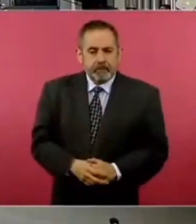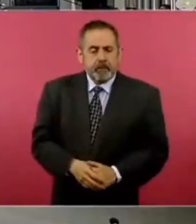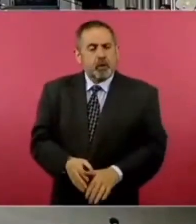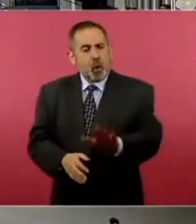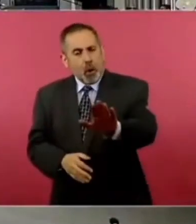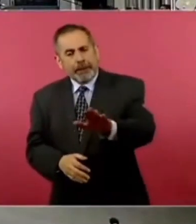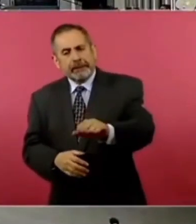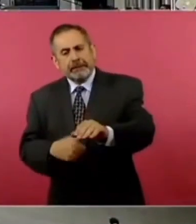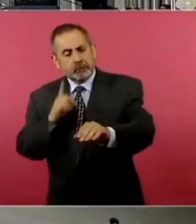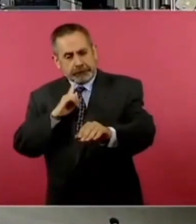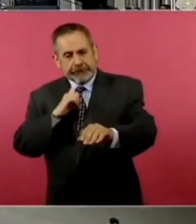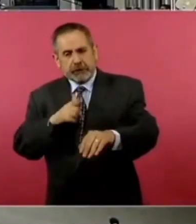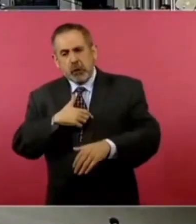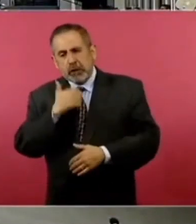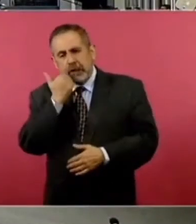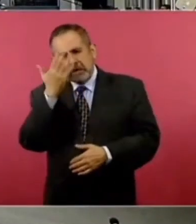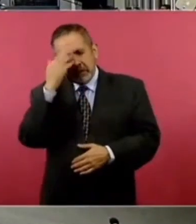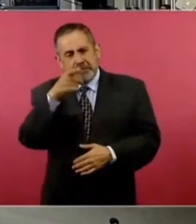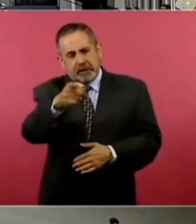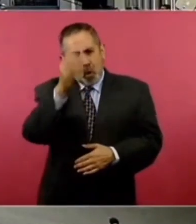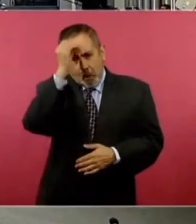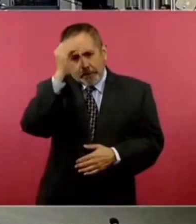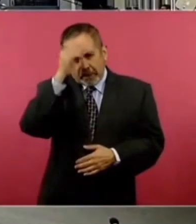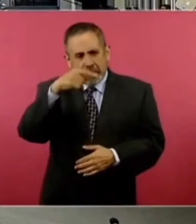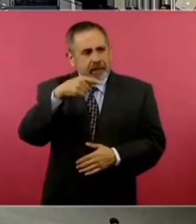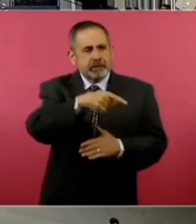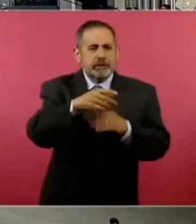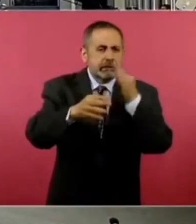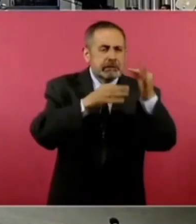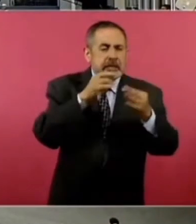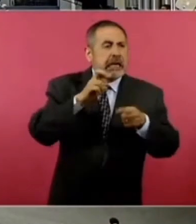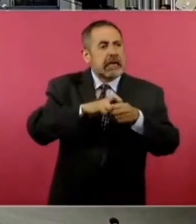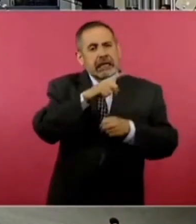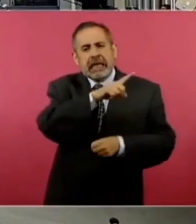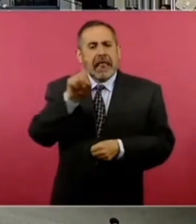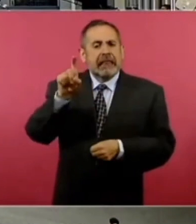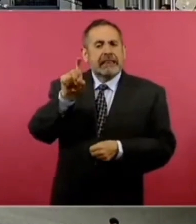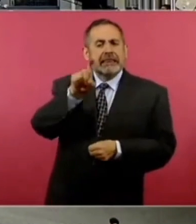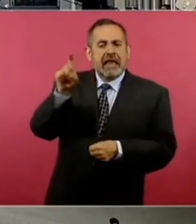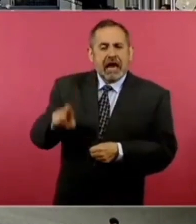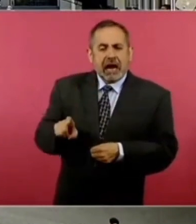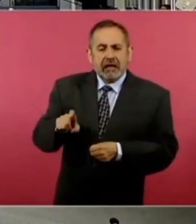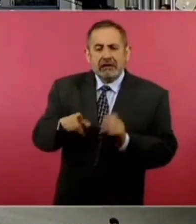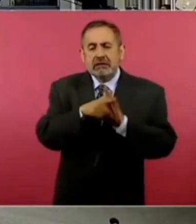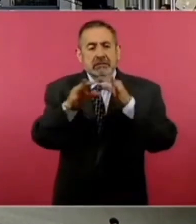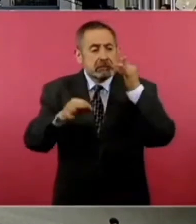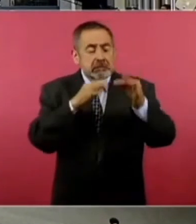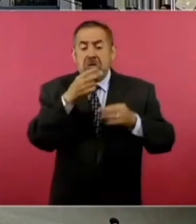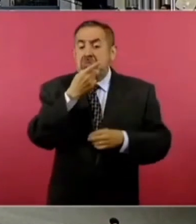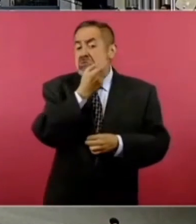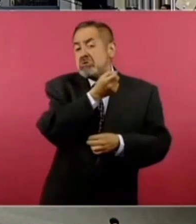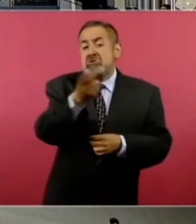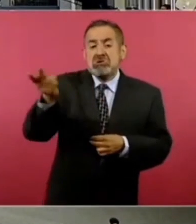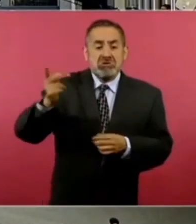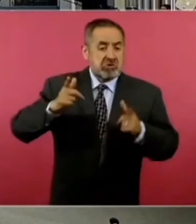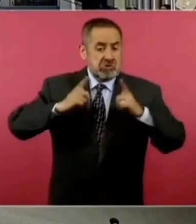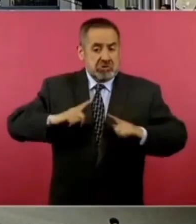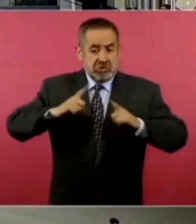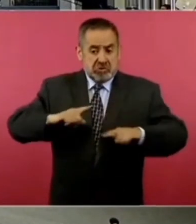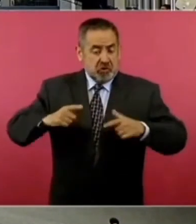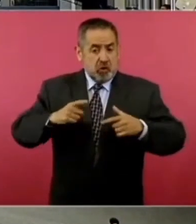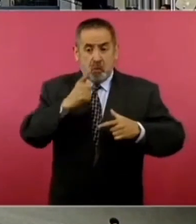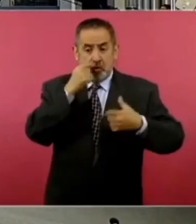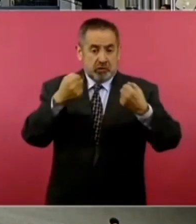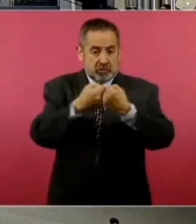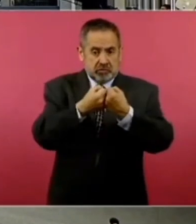acerca de los reportajes que se tienen del estado de Texas en el que informan que agentes de policías fronterizos